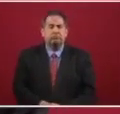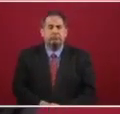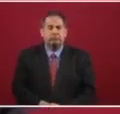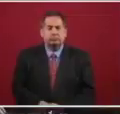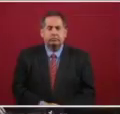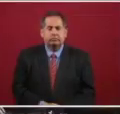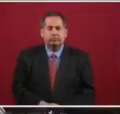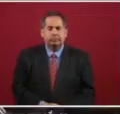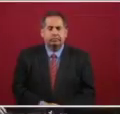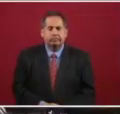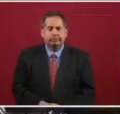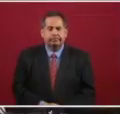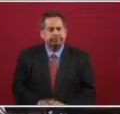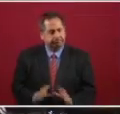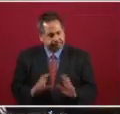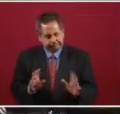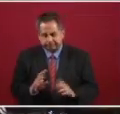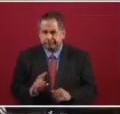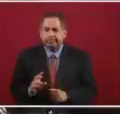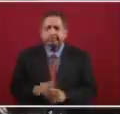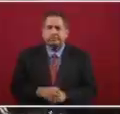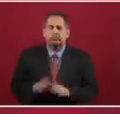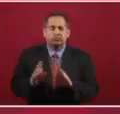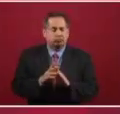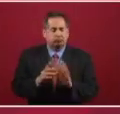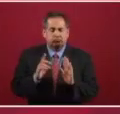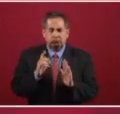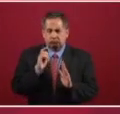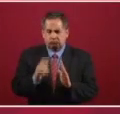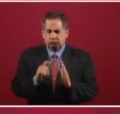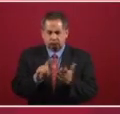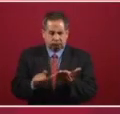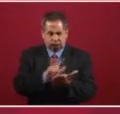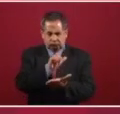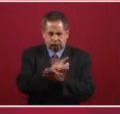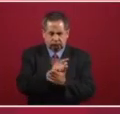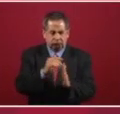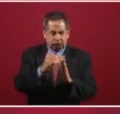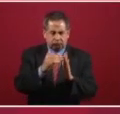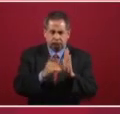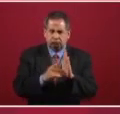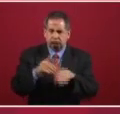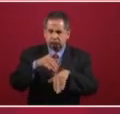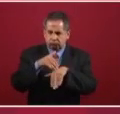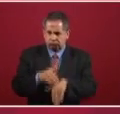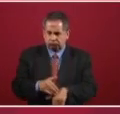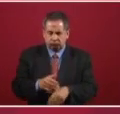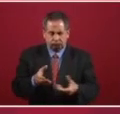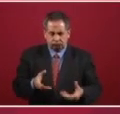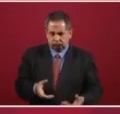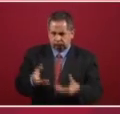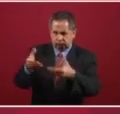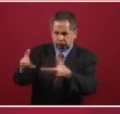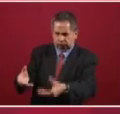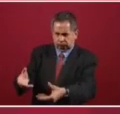No vamos a hacerlo como lo establece la ley, se entrega el